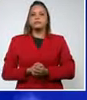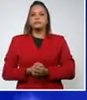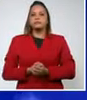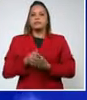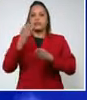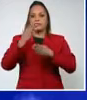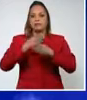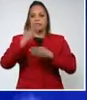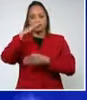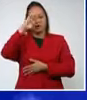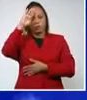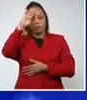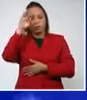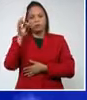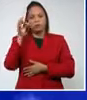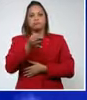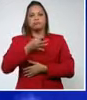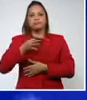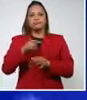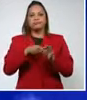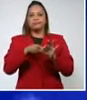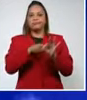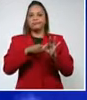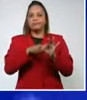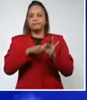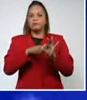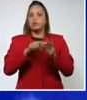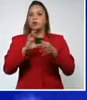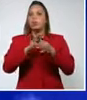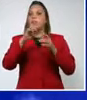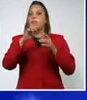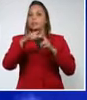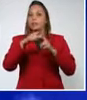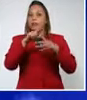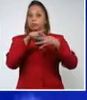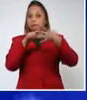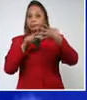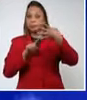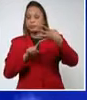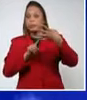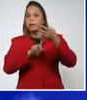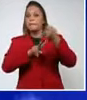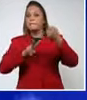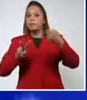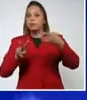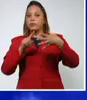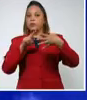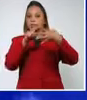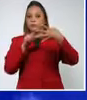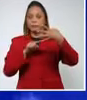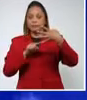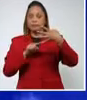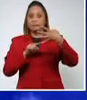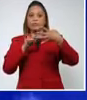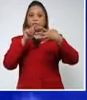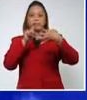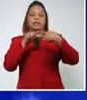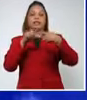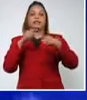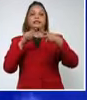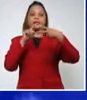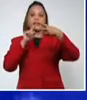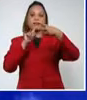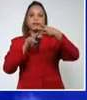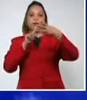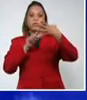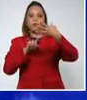Santiago, el municipio especial, y Guantánamo, que ocupan el tercero, cuarto y quinto, sexto lugar en las